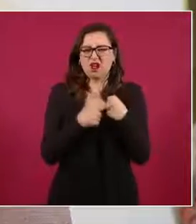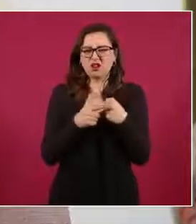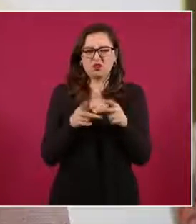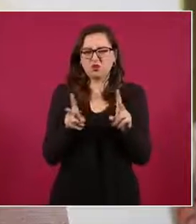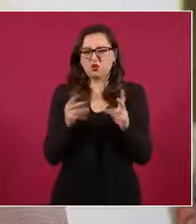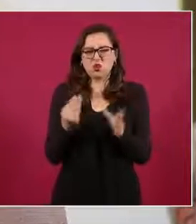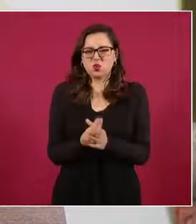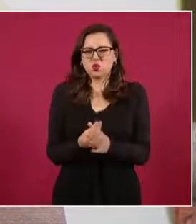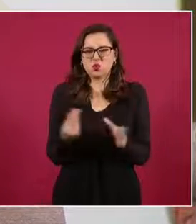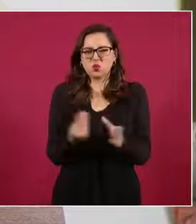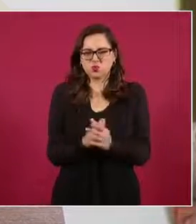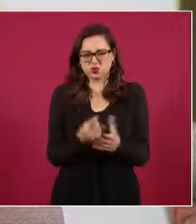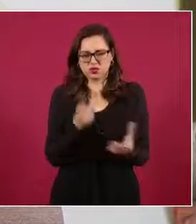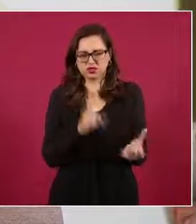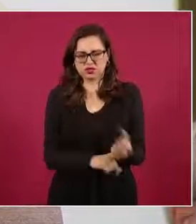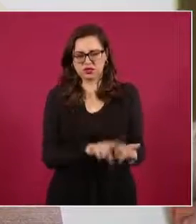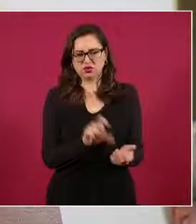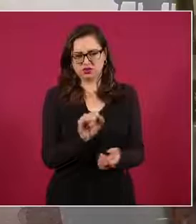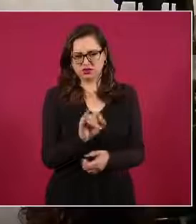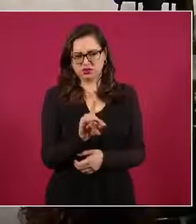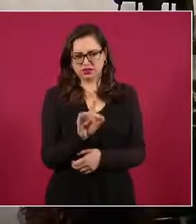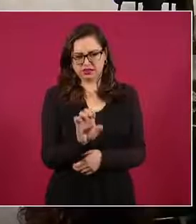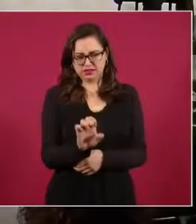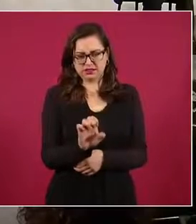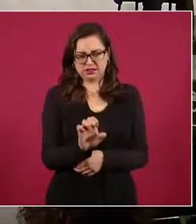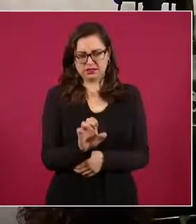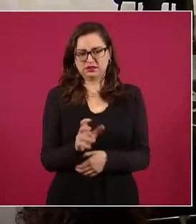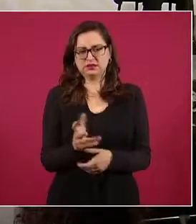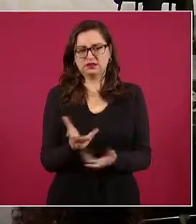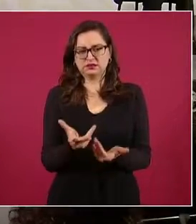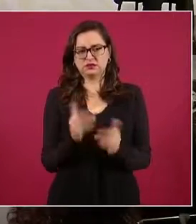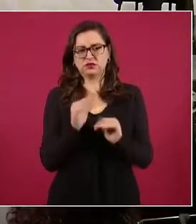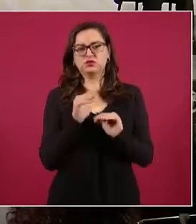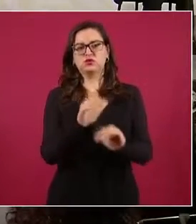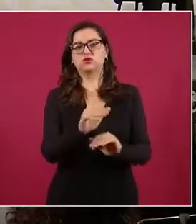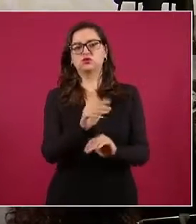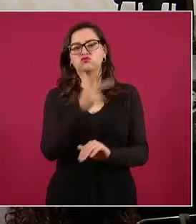en el CIDE sobre Marx,